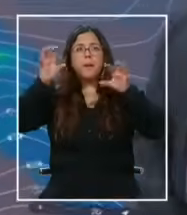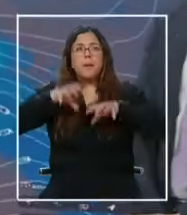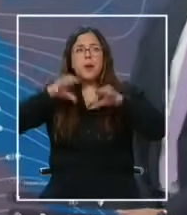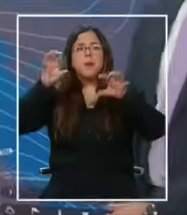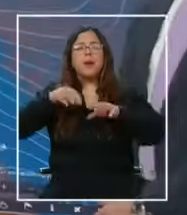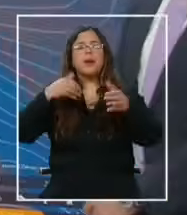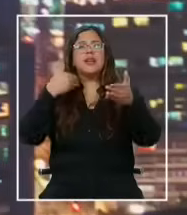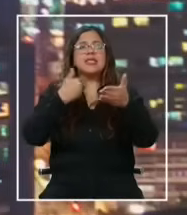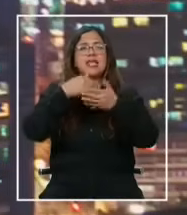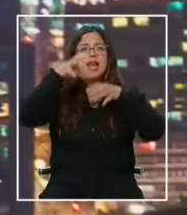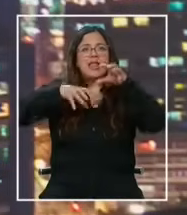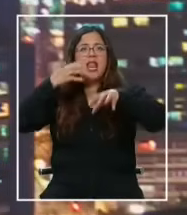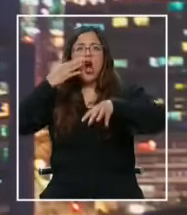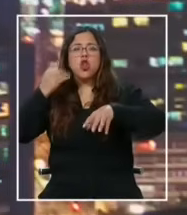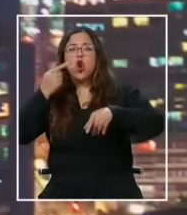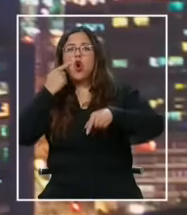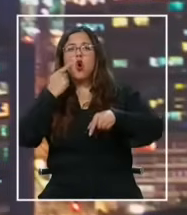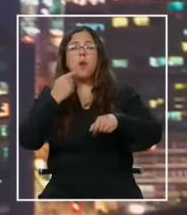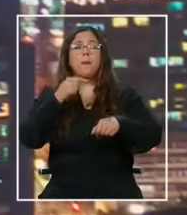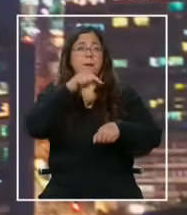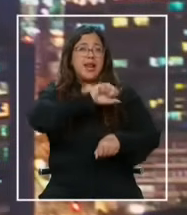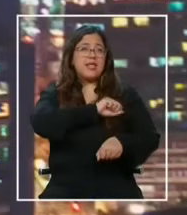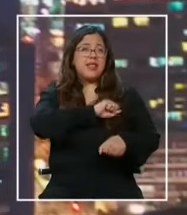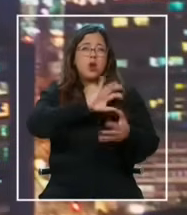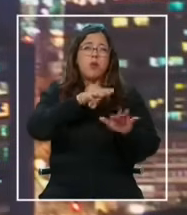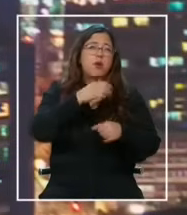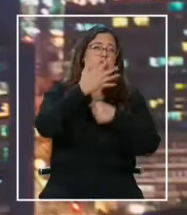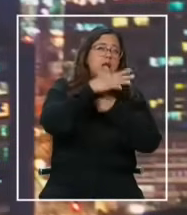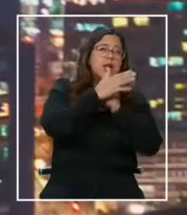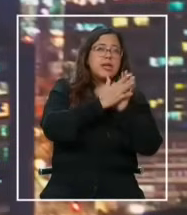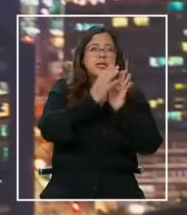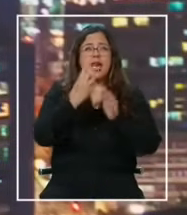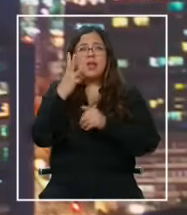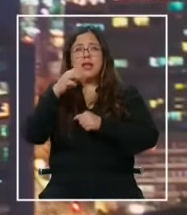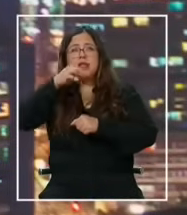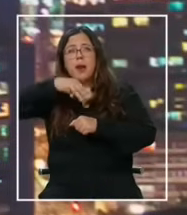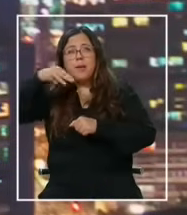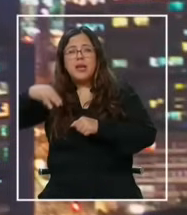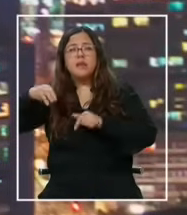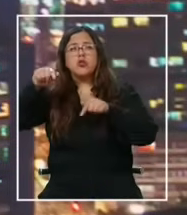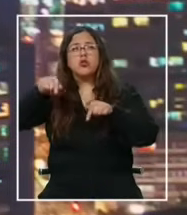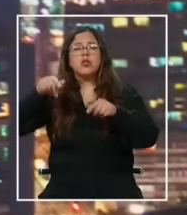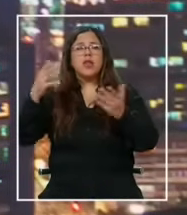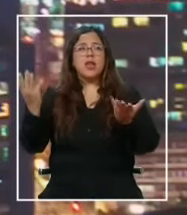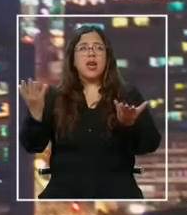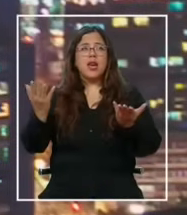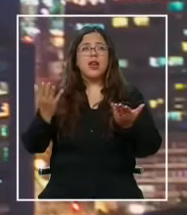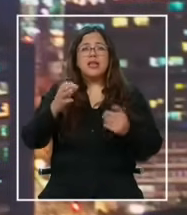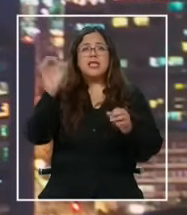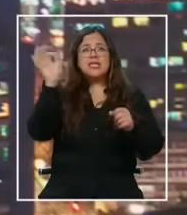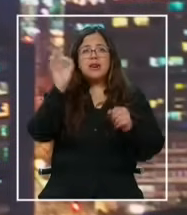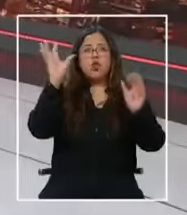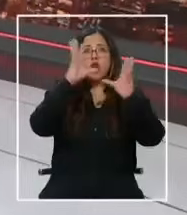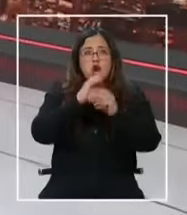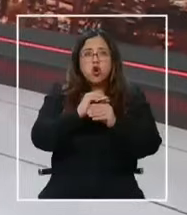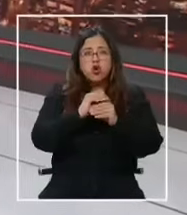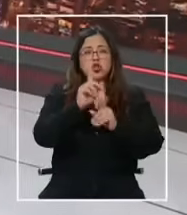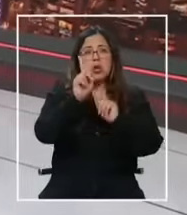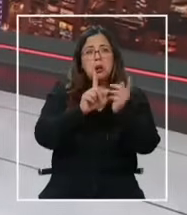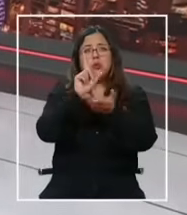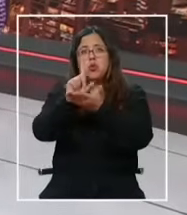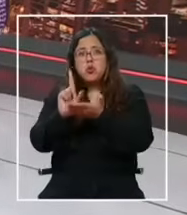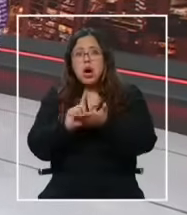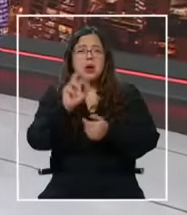siempre perera la cantidad de agua para Santiago entre 15 y 30 MM y va a estar concentrada día sábado en la noche en algunos